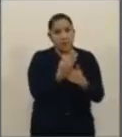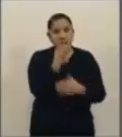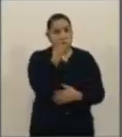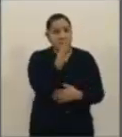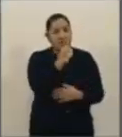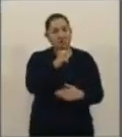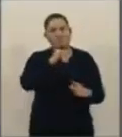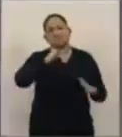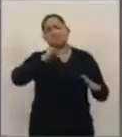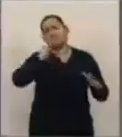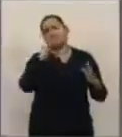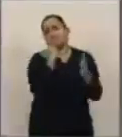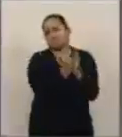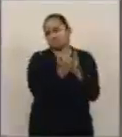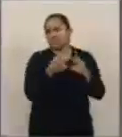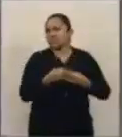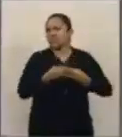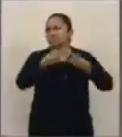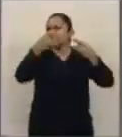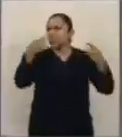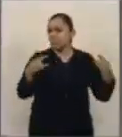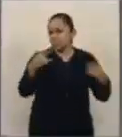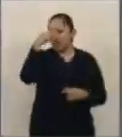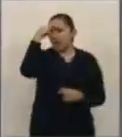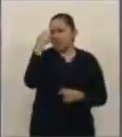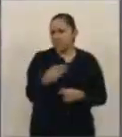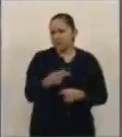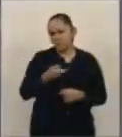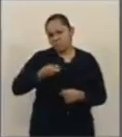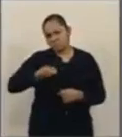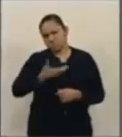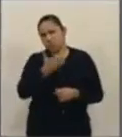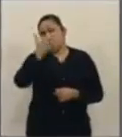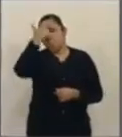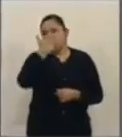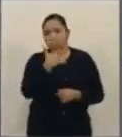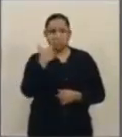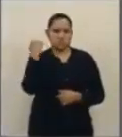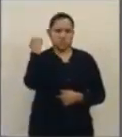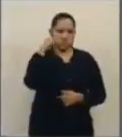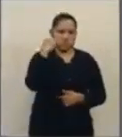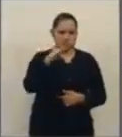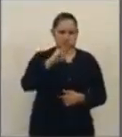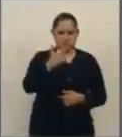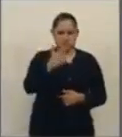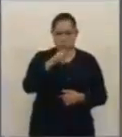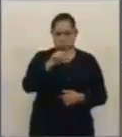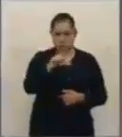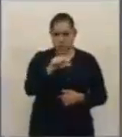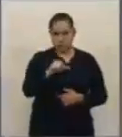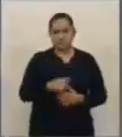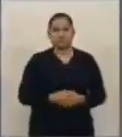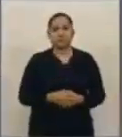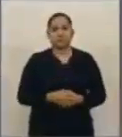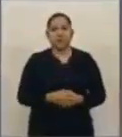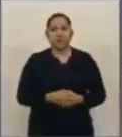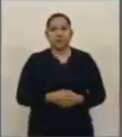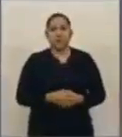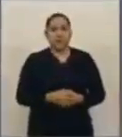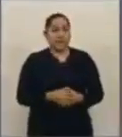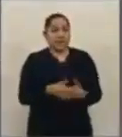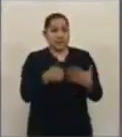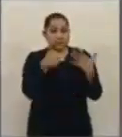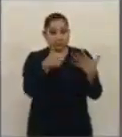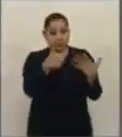registrada en la historia negra de México como la noche de Iguala. el asesinato brutal de 6